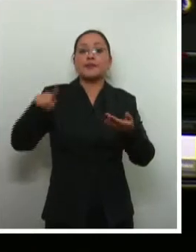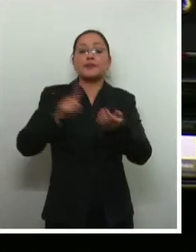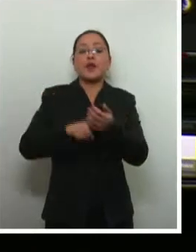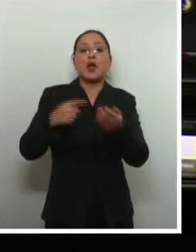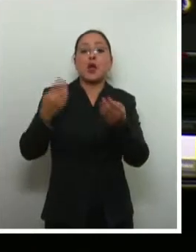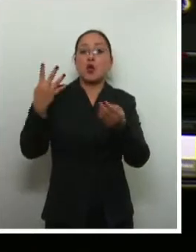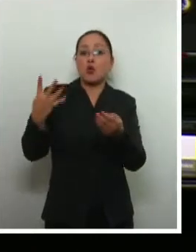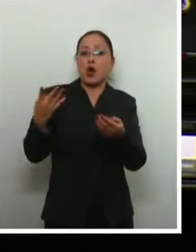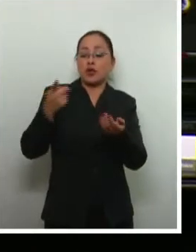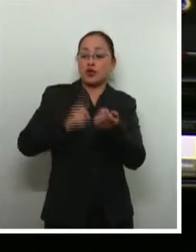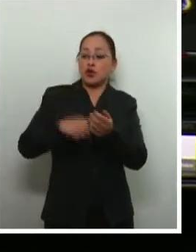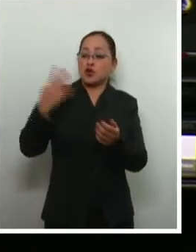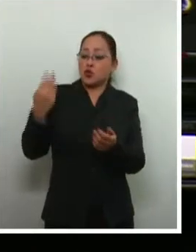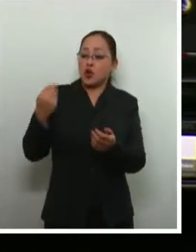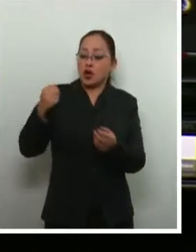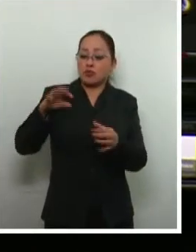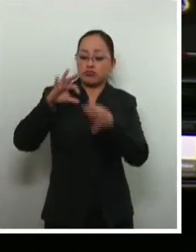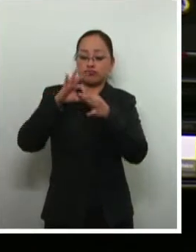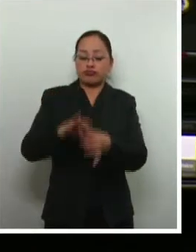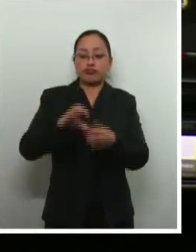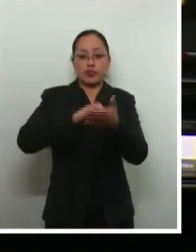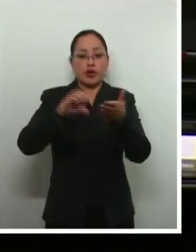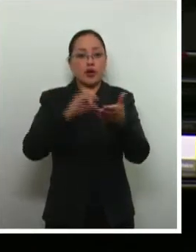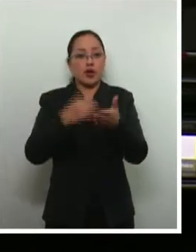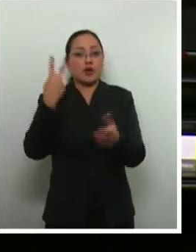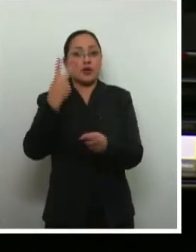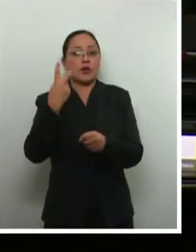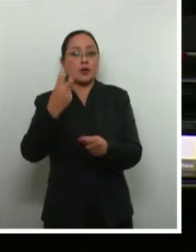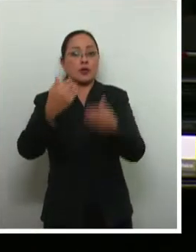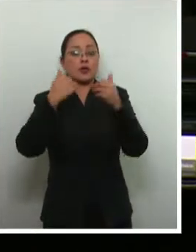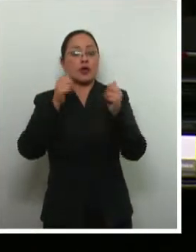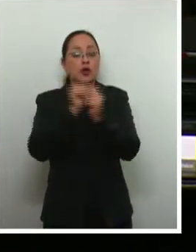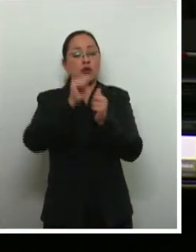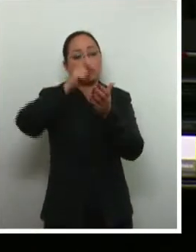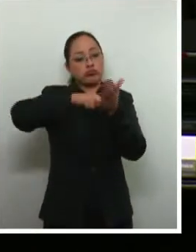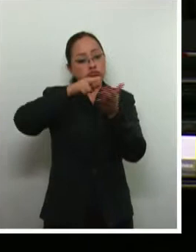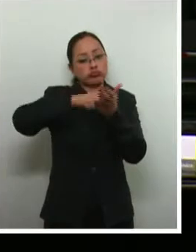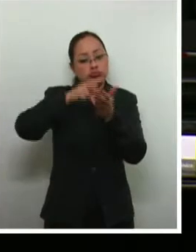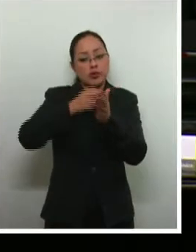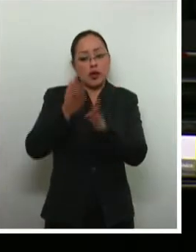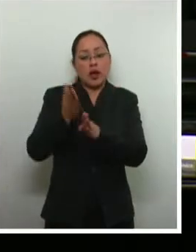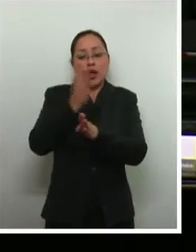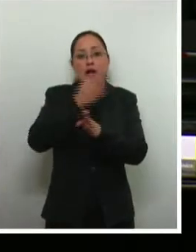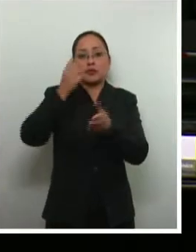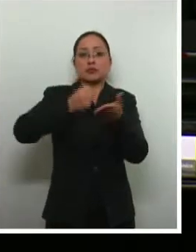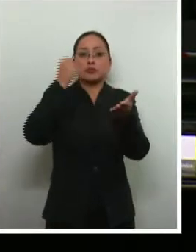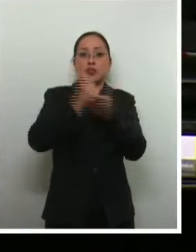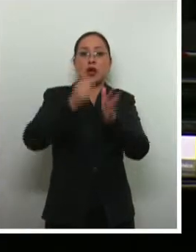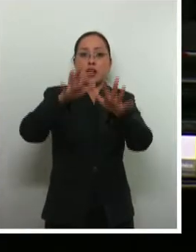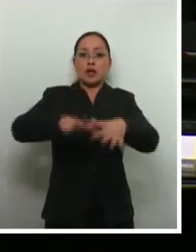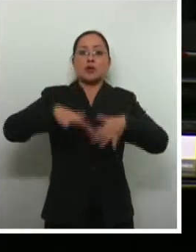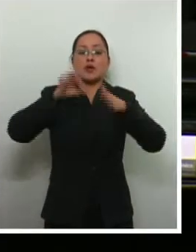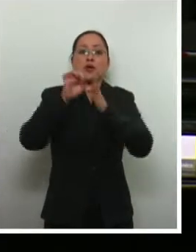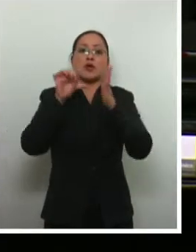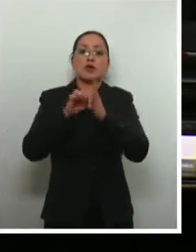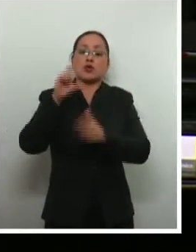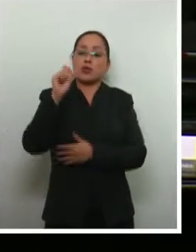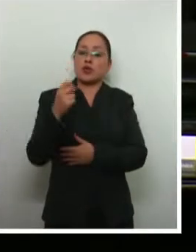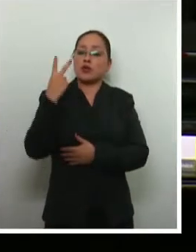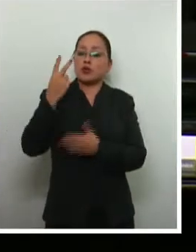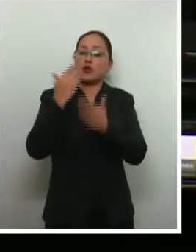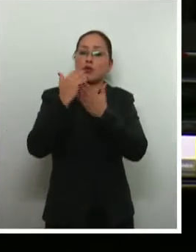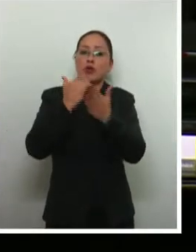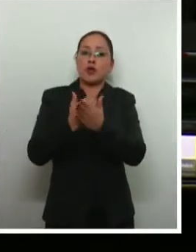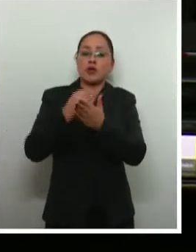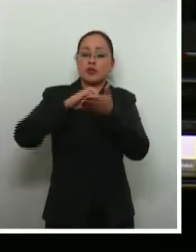numeral 4 y el numeral 9, segundo párrafo, y con las modificaciones aprobadas por la Asamblea, el artículo 22,